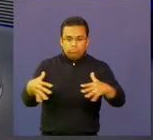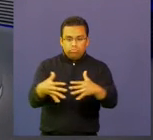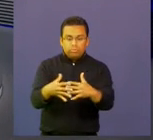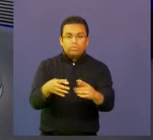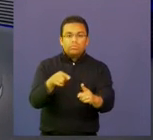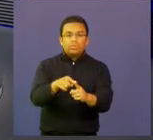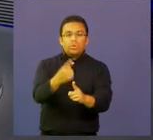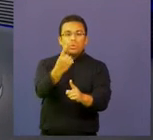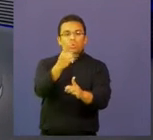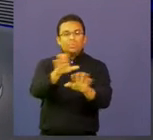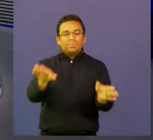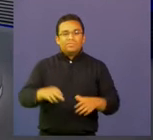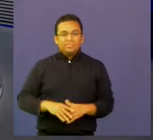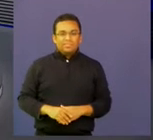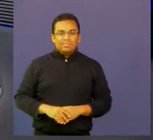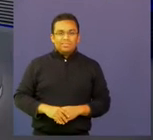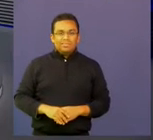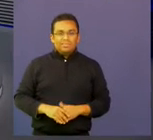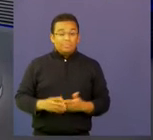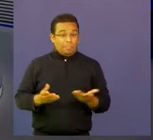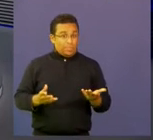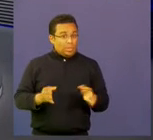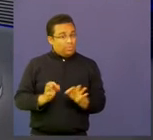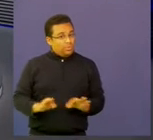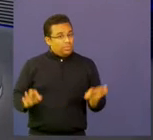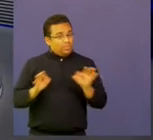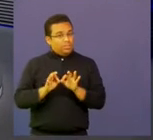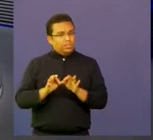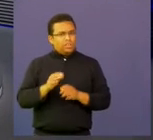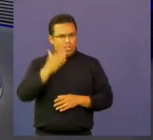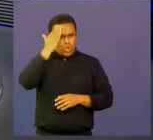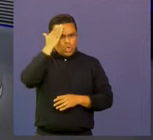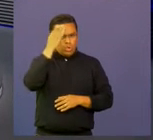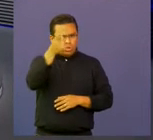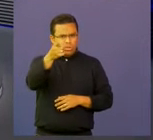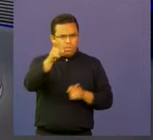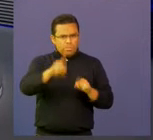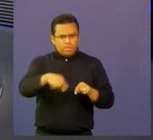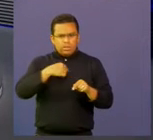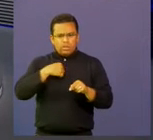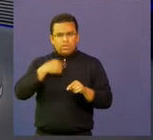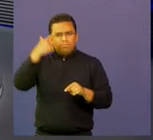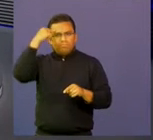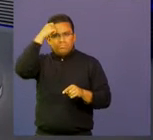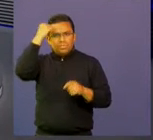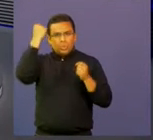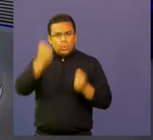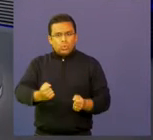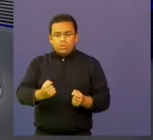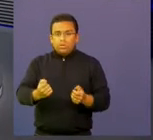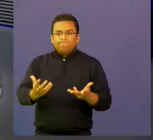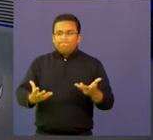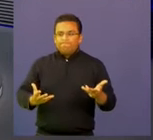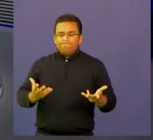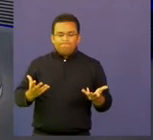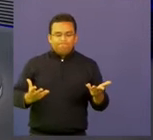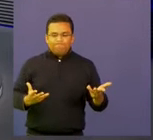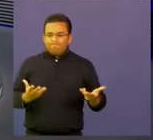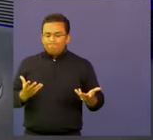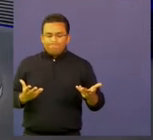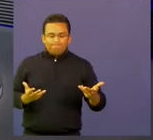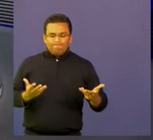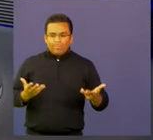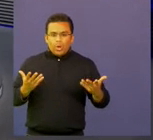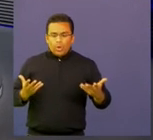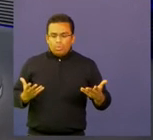niños aprenden de forma diferente. Y yo sé que muchos de ustedes se han encontrado ante el grande reto de no saber cómo enseñarle a un niño que no presta